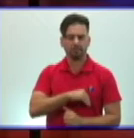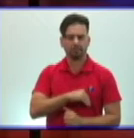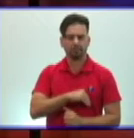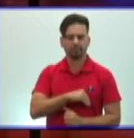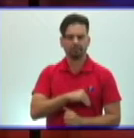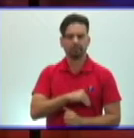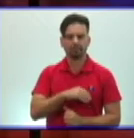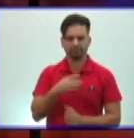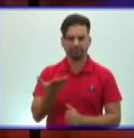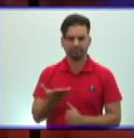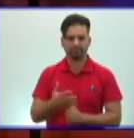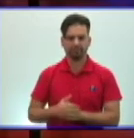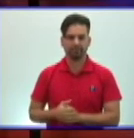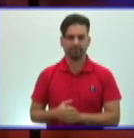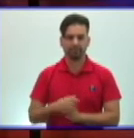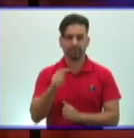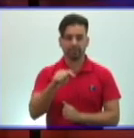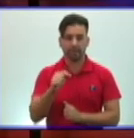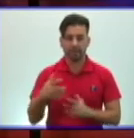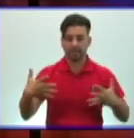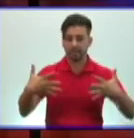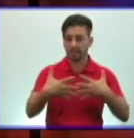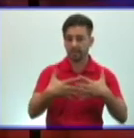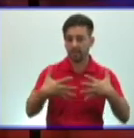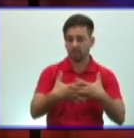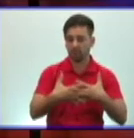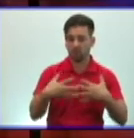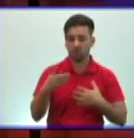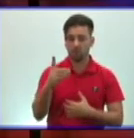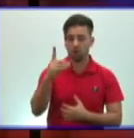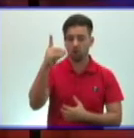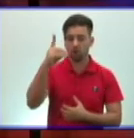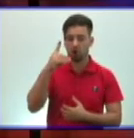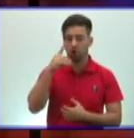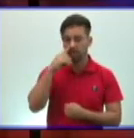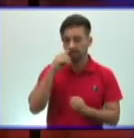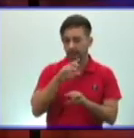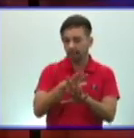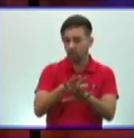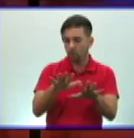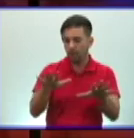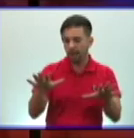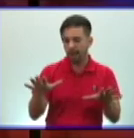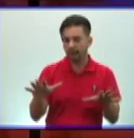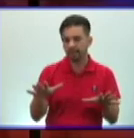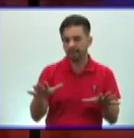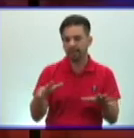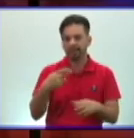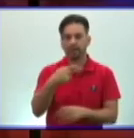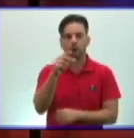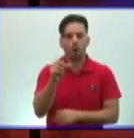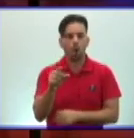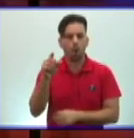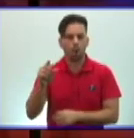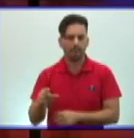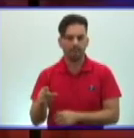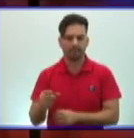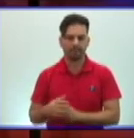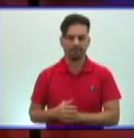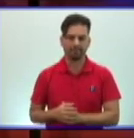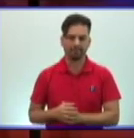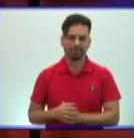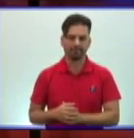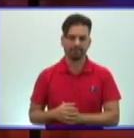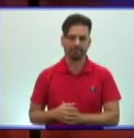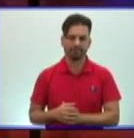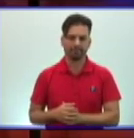está estableciendo la relación entre Dios y la naturaleza humana, la naturaleza íntima de los seres humanos. Si